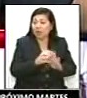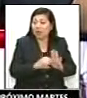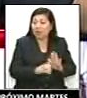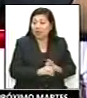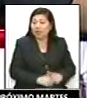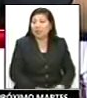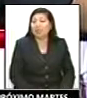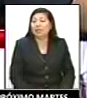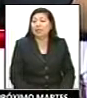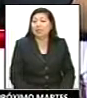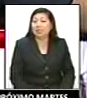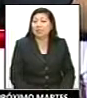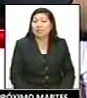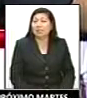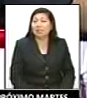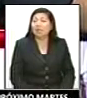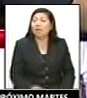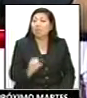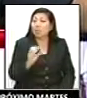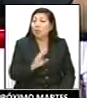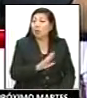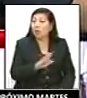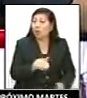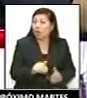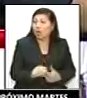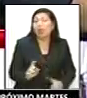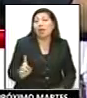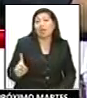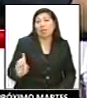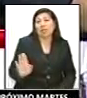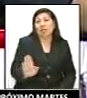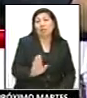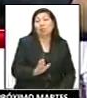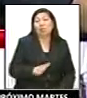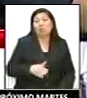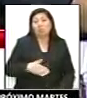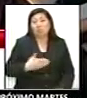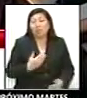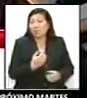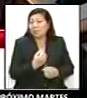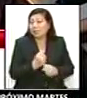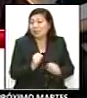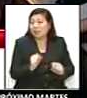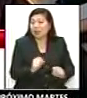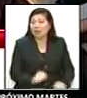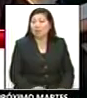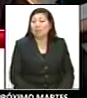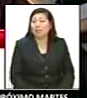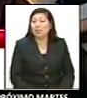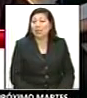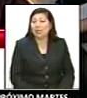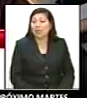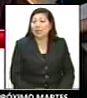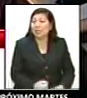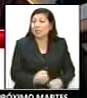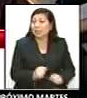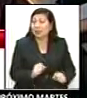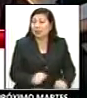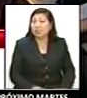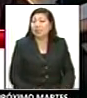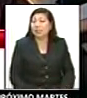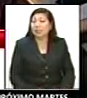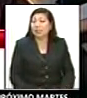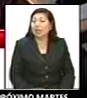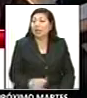y invocando a todos y cada uno de ustedes que puedan salvar la coyuntura, salvar